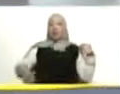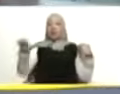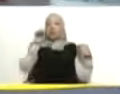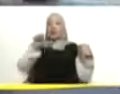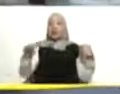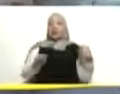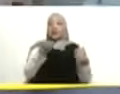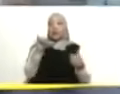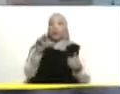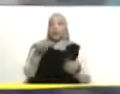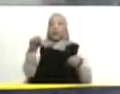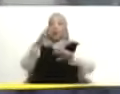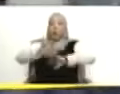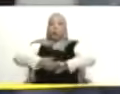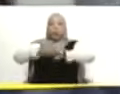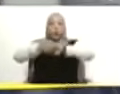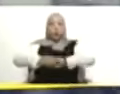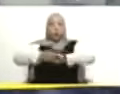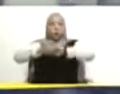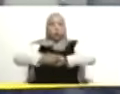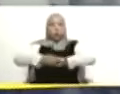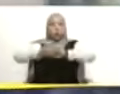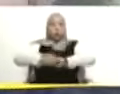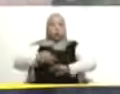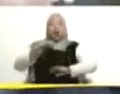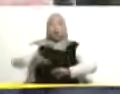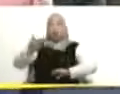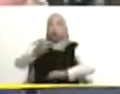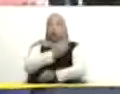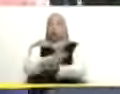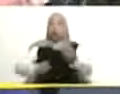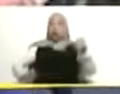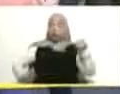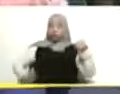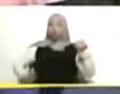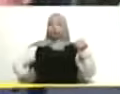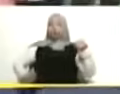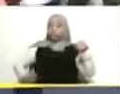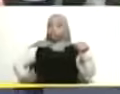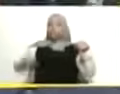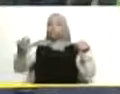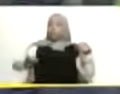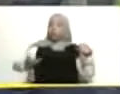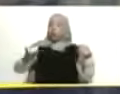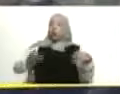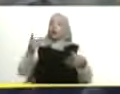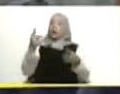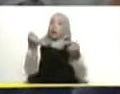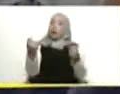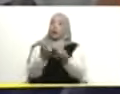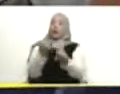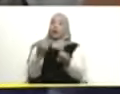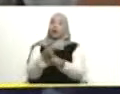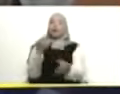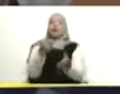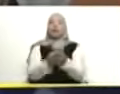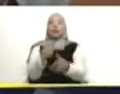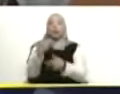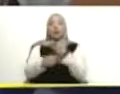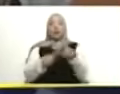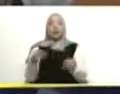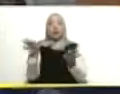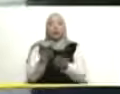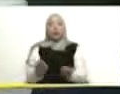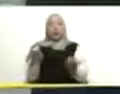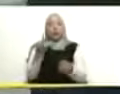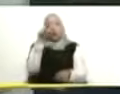sabe, los ingresos tributarios forman parte muy importante de los ingresos fiscales del país. pagar los tributos, tener la cultura meta, de